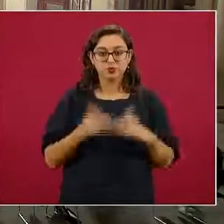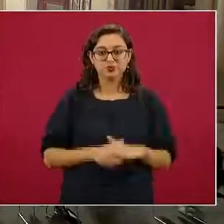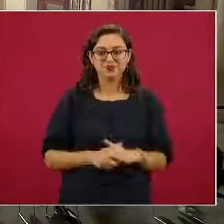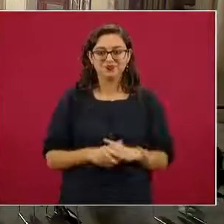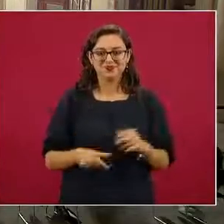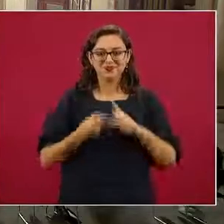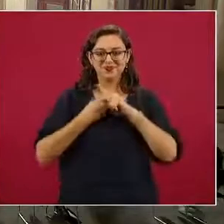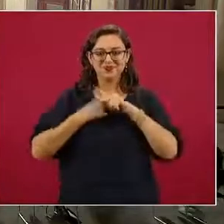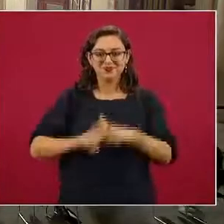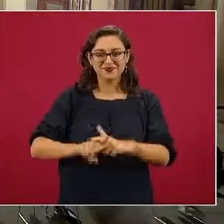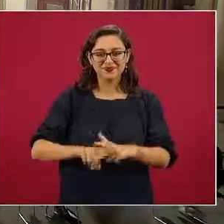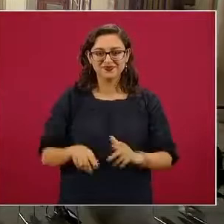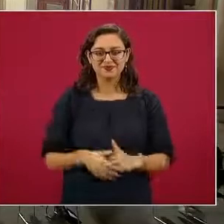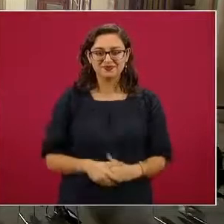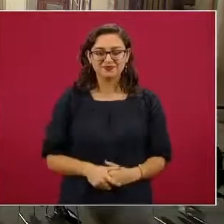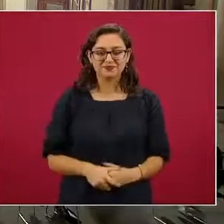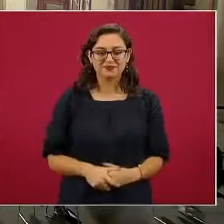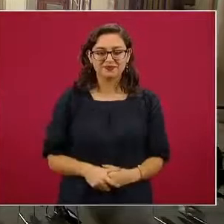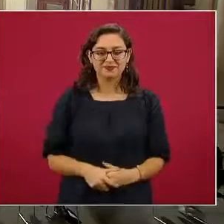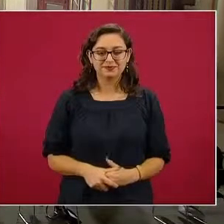Vamos a empezar.